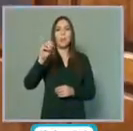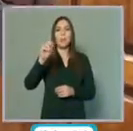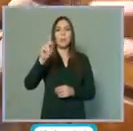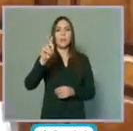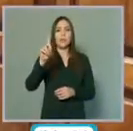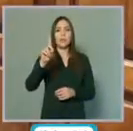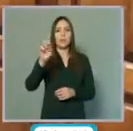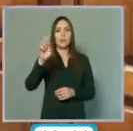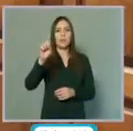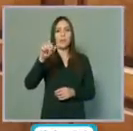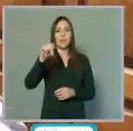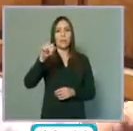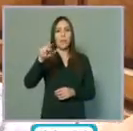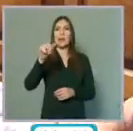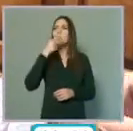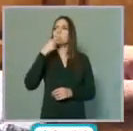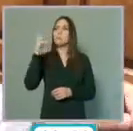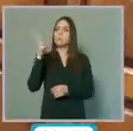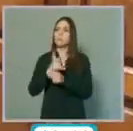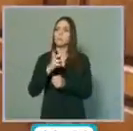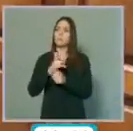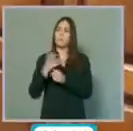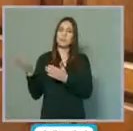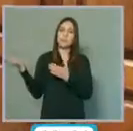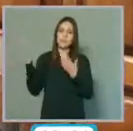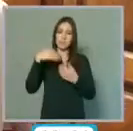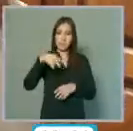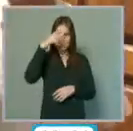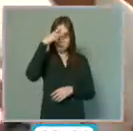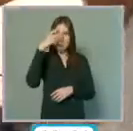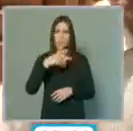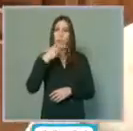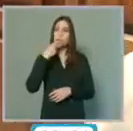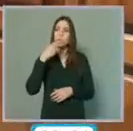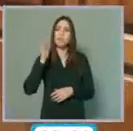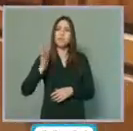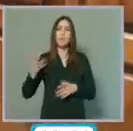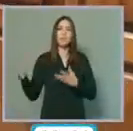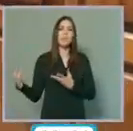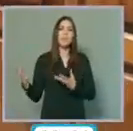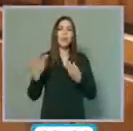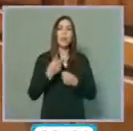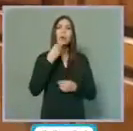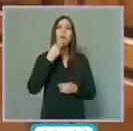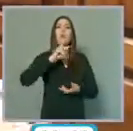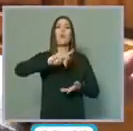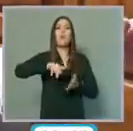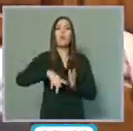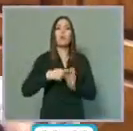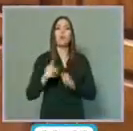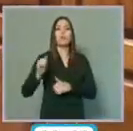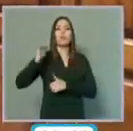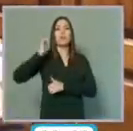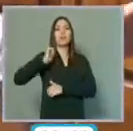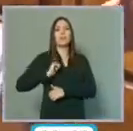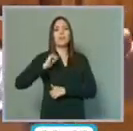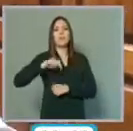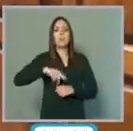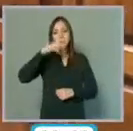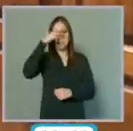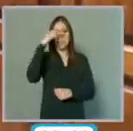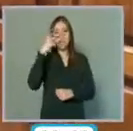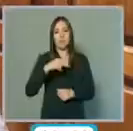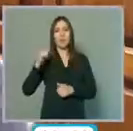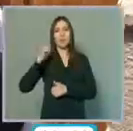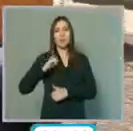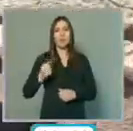poder, y entonces que le da la chamba de ser quien educara y dirigiera todas las orquestas militares que